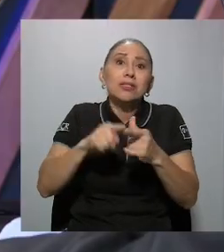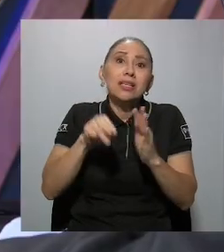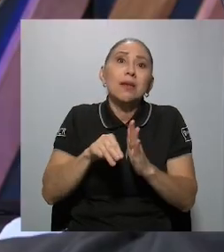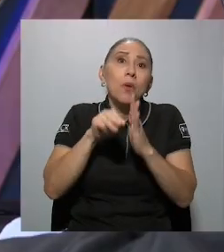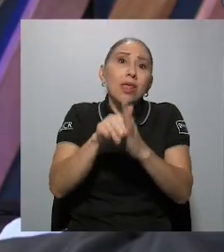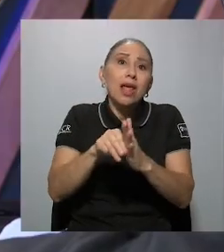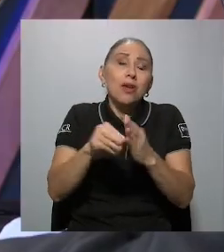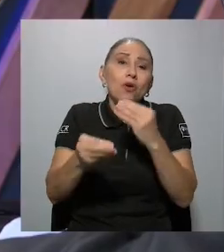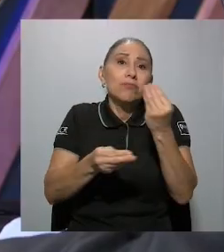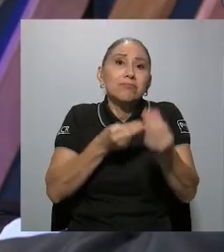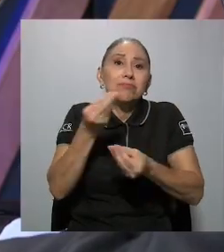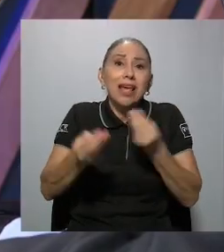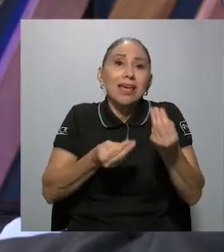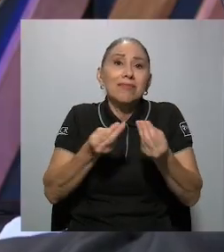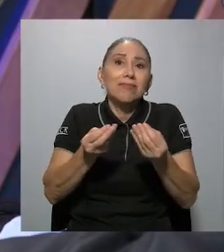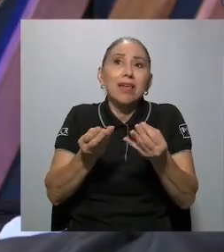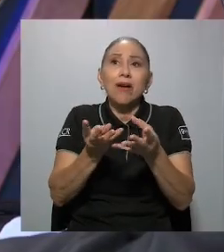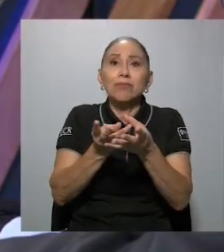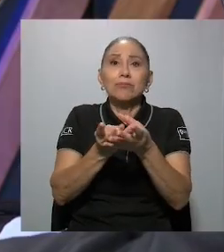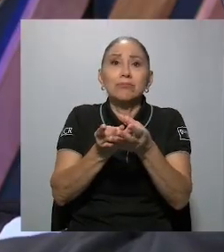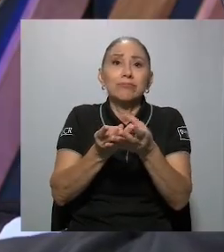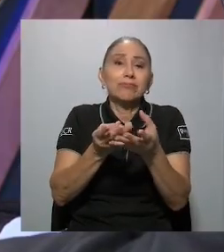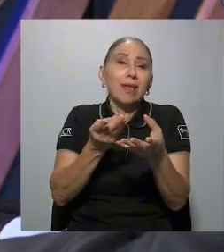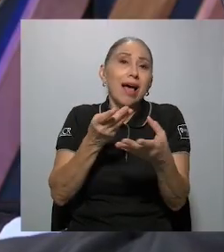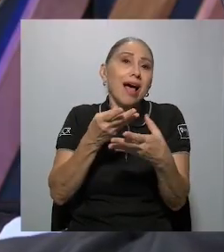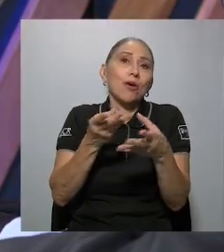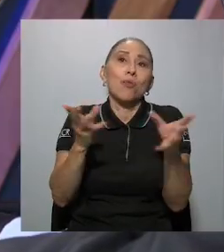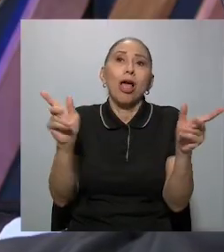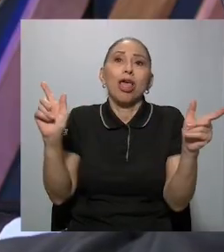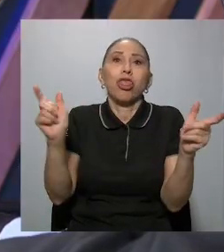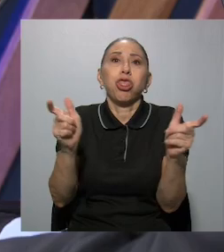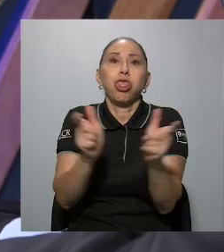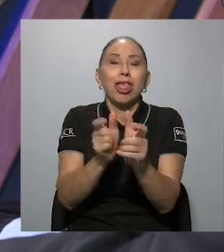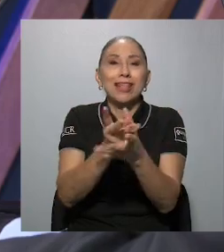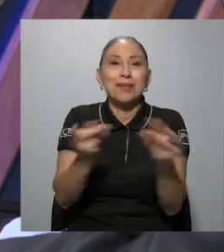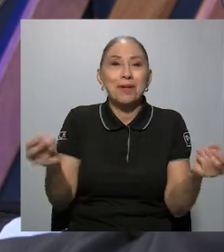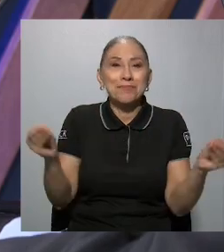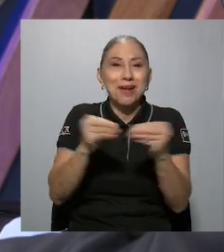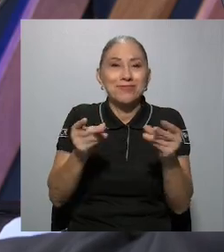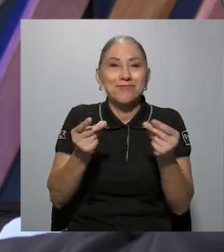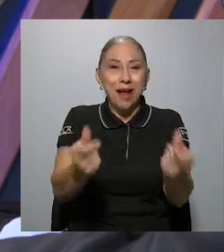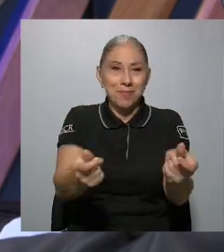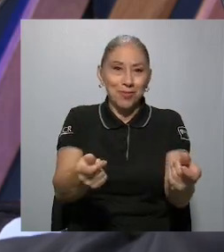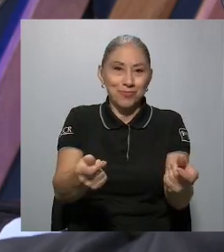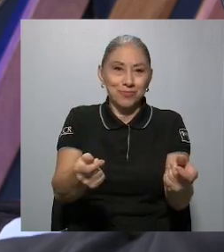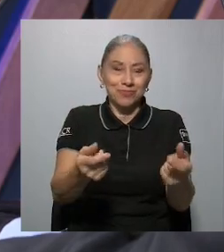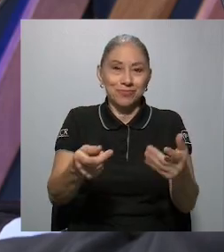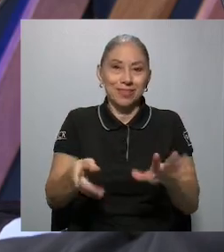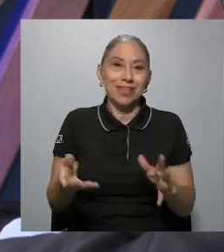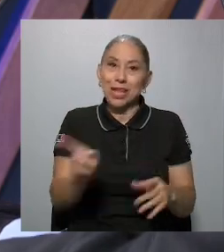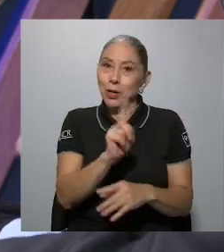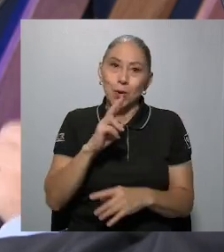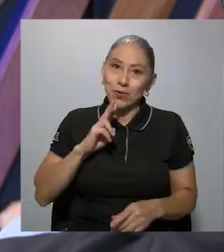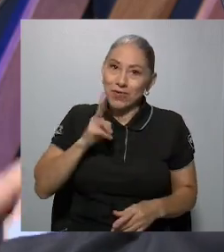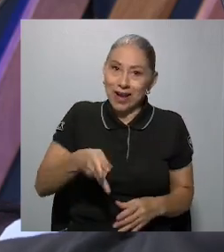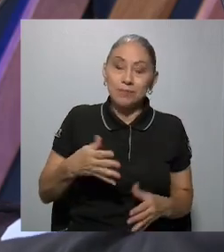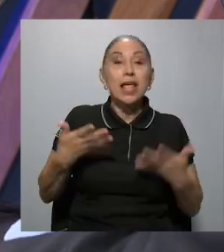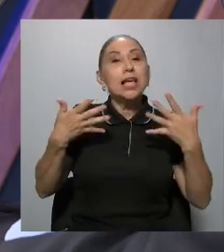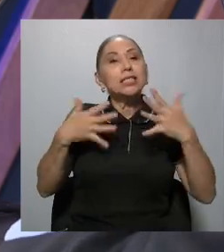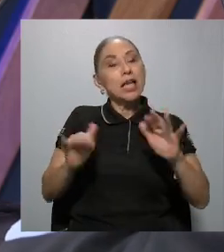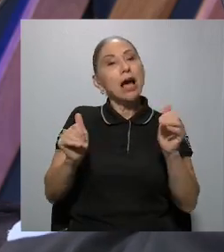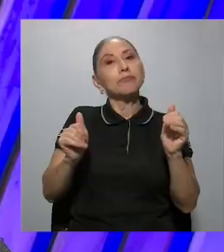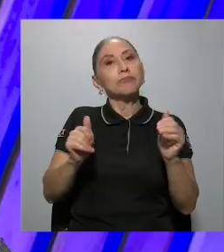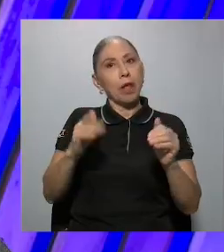ahí el modelo nos iba a desaparecer más rápido de lo que realmente iba a ser. Ya entrando un poco en los